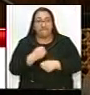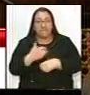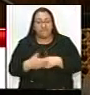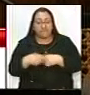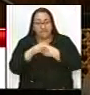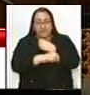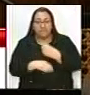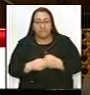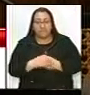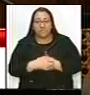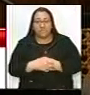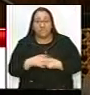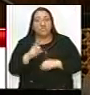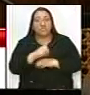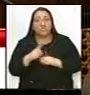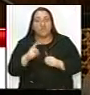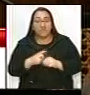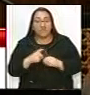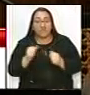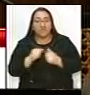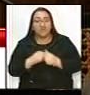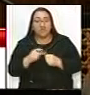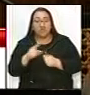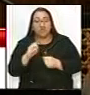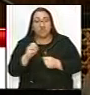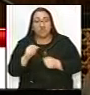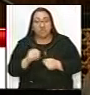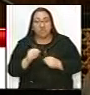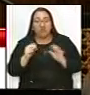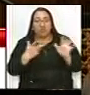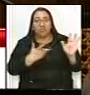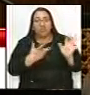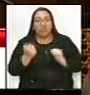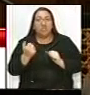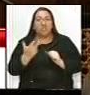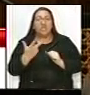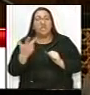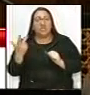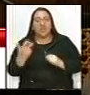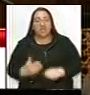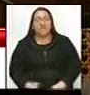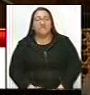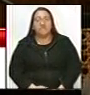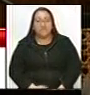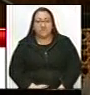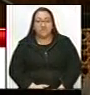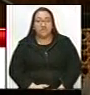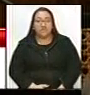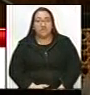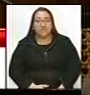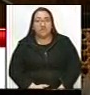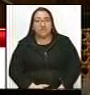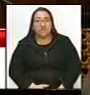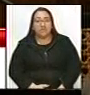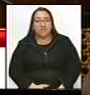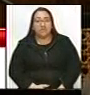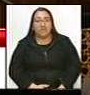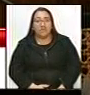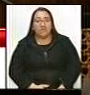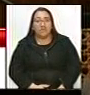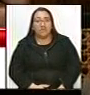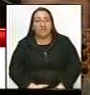el país distritos con nodo de fibra óptica 833 que es lo que genera esto